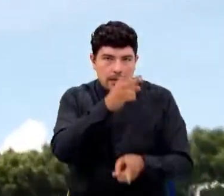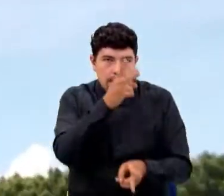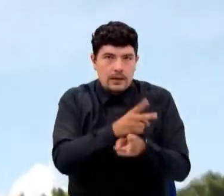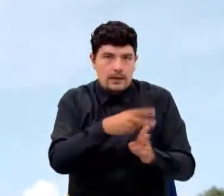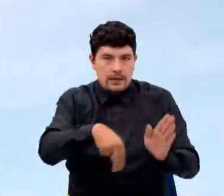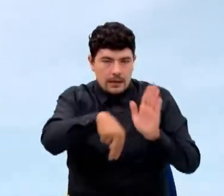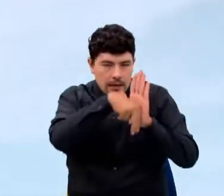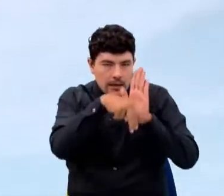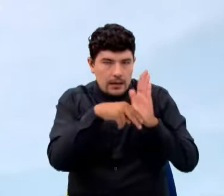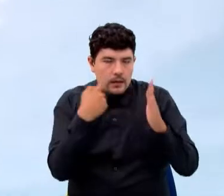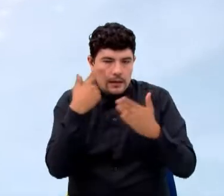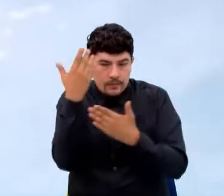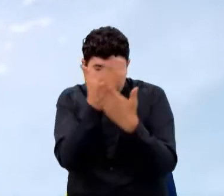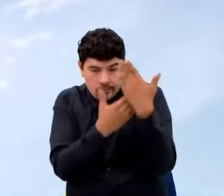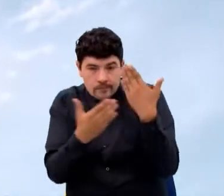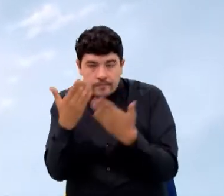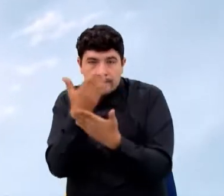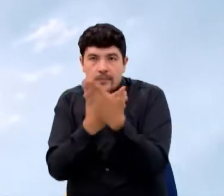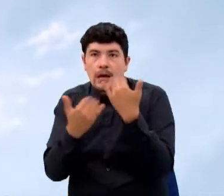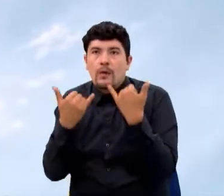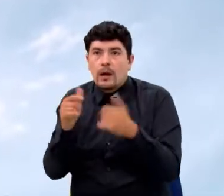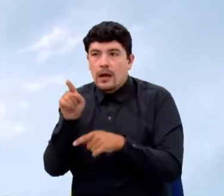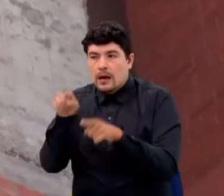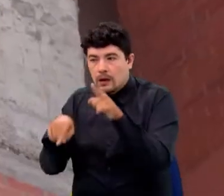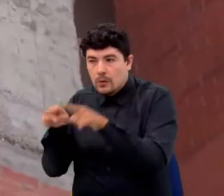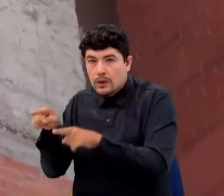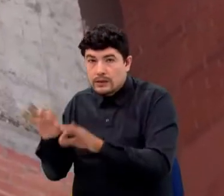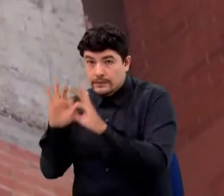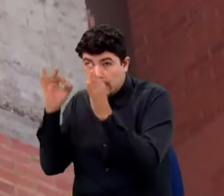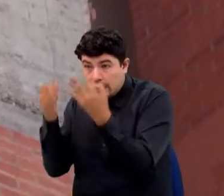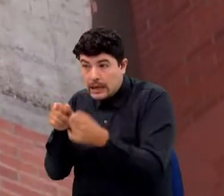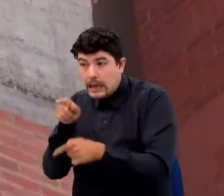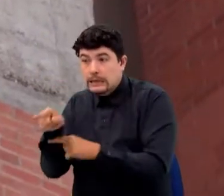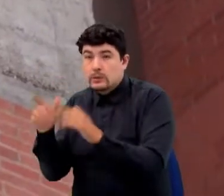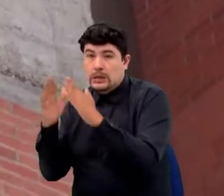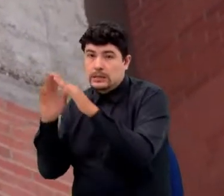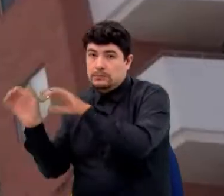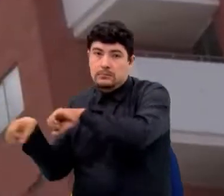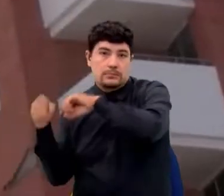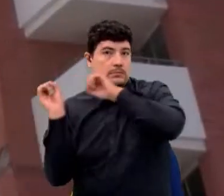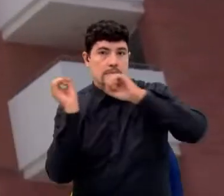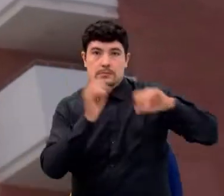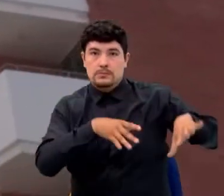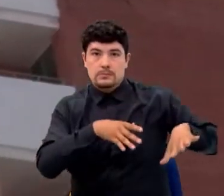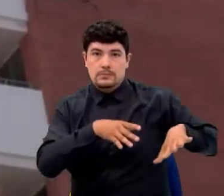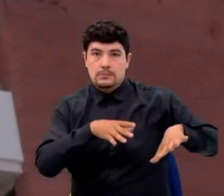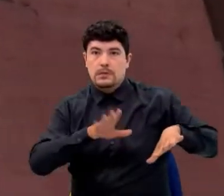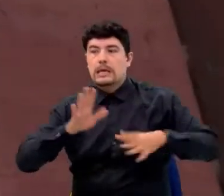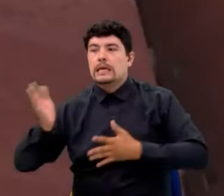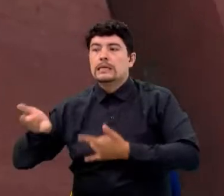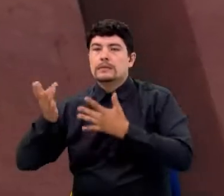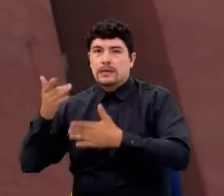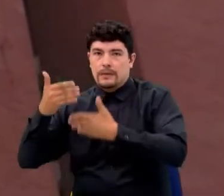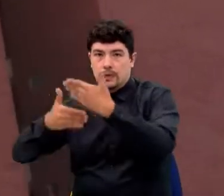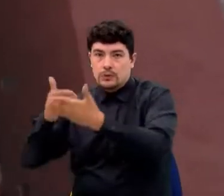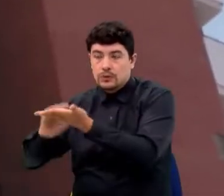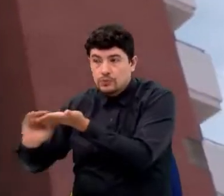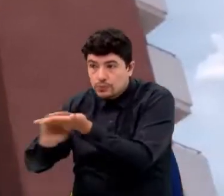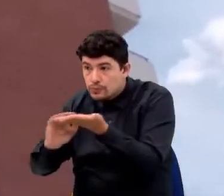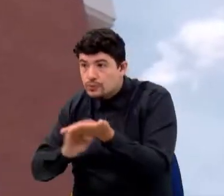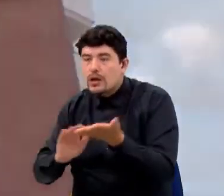que analizan la posibilidad de reubicar a algunas familias del conjunto mientras avanzan las negociaciones con la constructora.